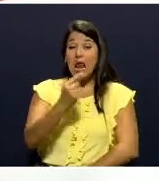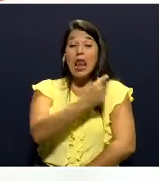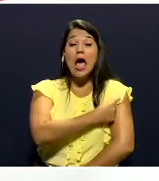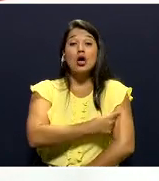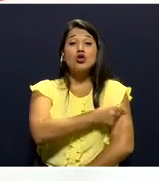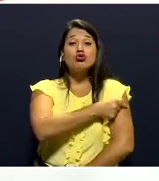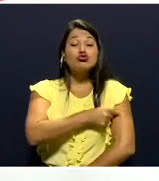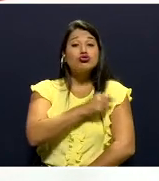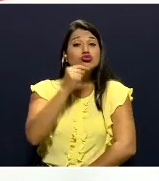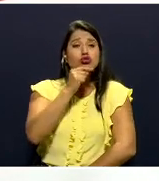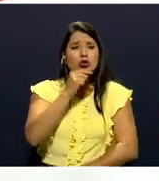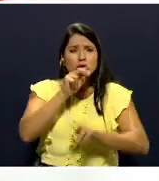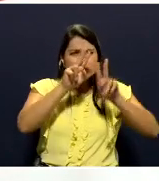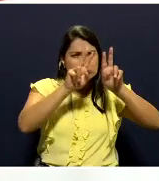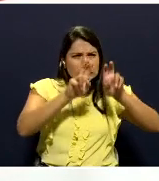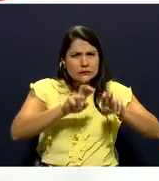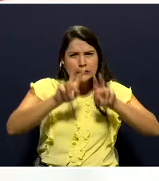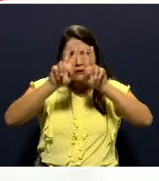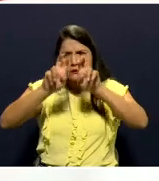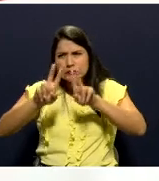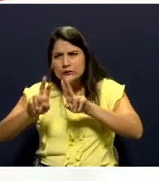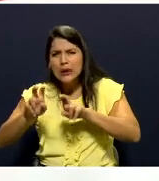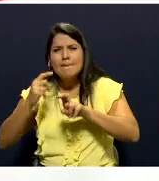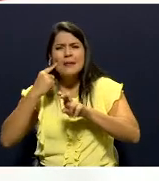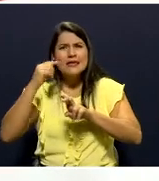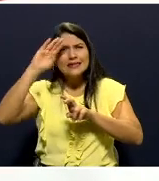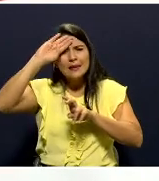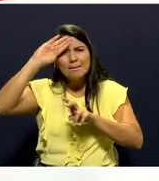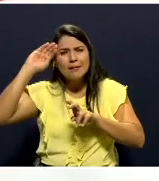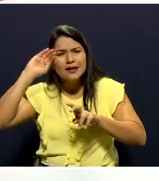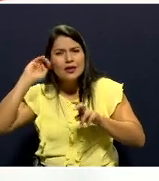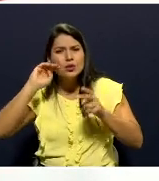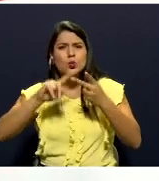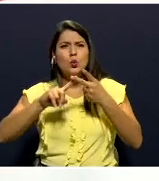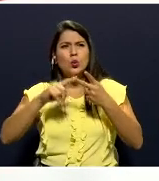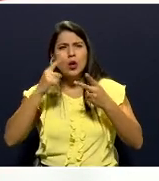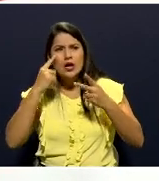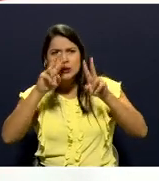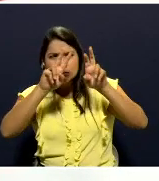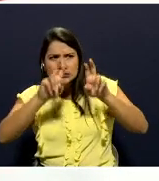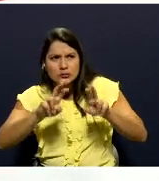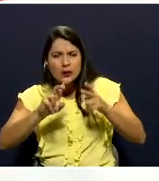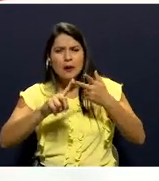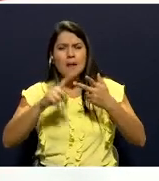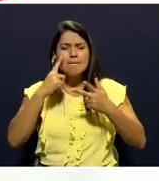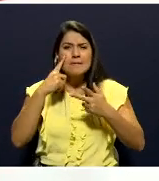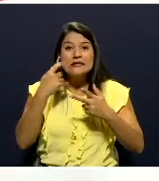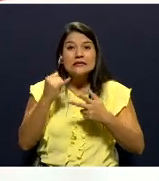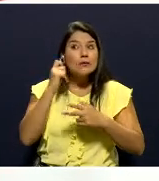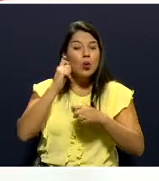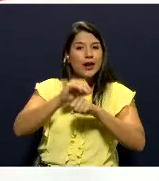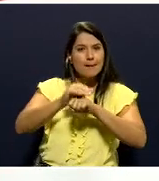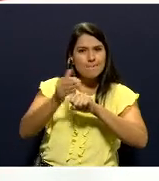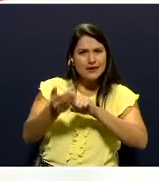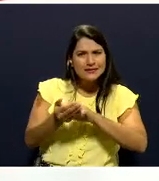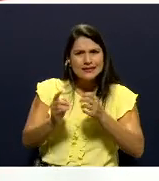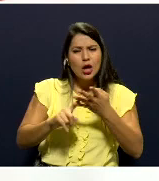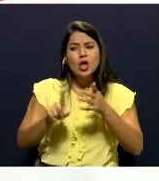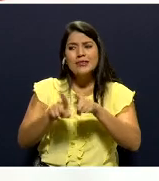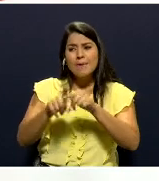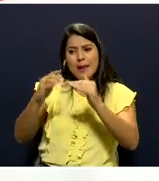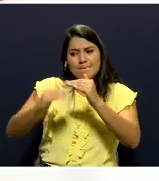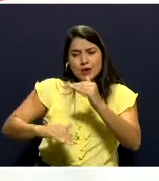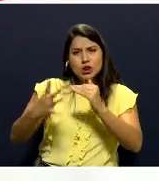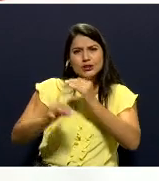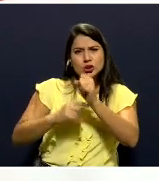exhaustiva de este grupo, toma la temperatura, toma signos, revisa a las mujeres que vengan embarazadas, los niños, las personas menores de edad, hay una revisión especial